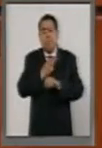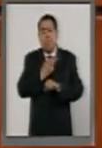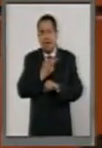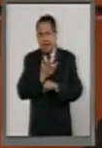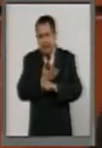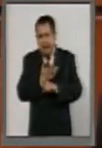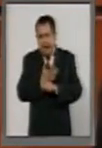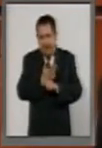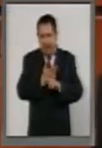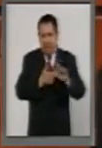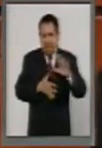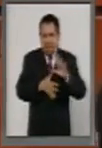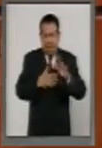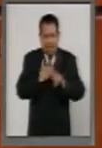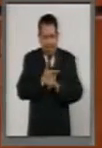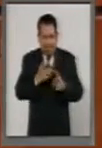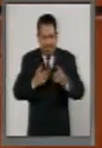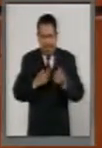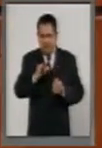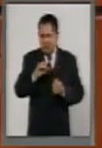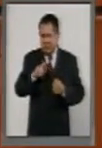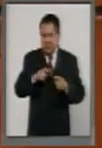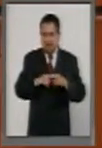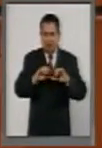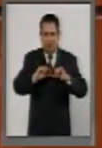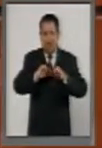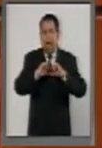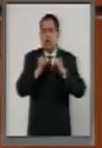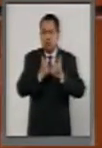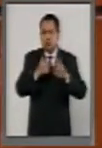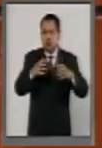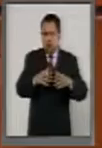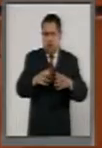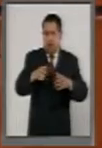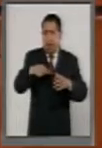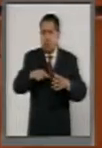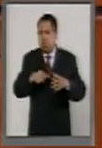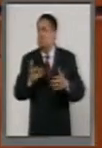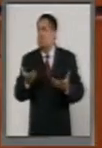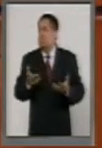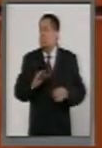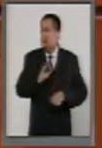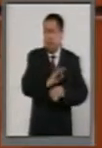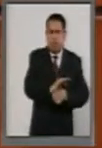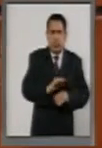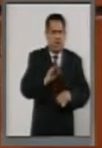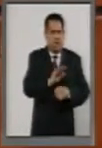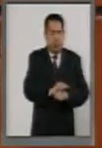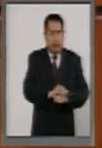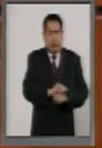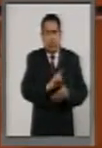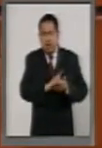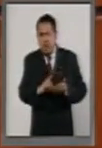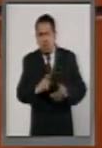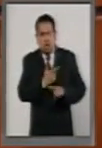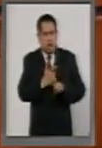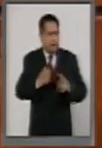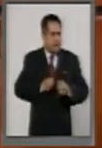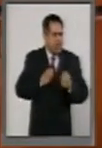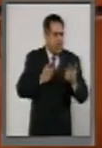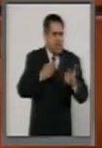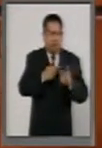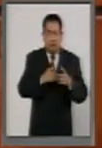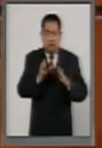Civiles, cuyo principal propósito era la defensa de los derechos y libertades consagradas por